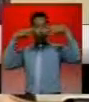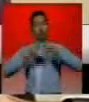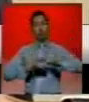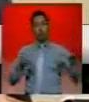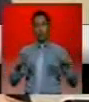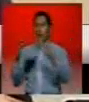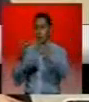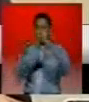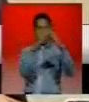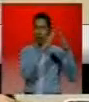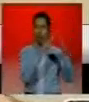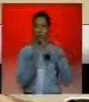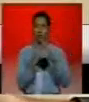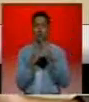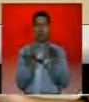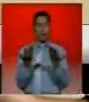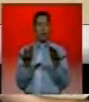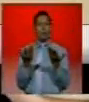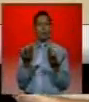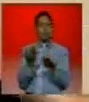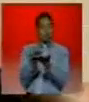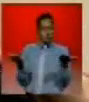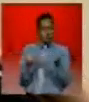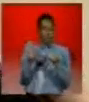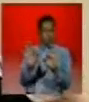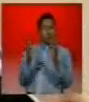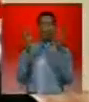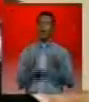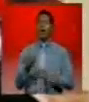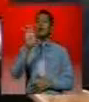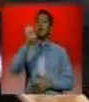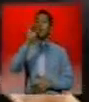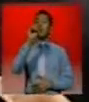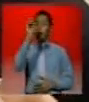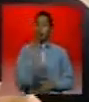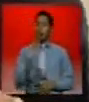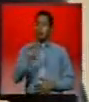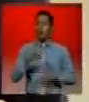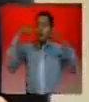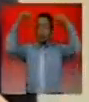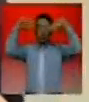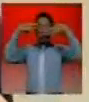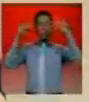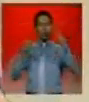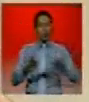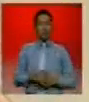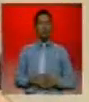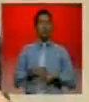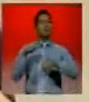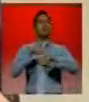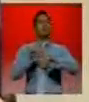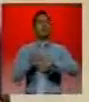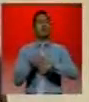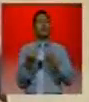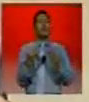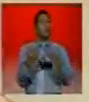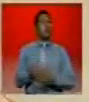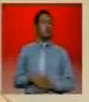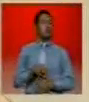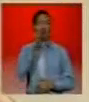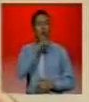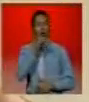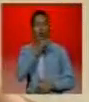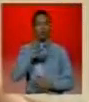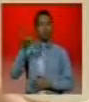afección tienen energía eléctrica. Más del 90%, más del 90%. ¿Qué tiempo toma? Malta, Pedernales, todos los